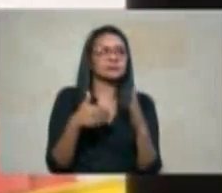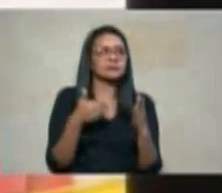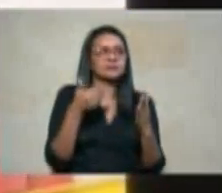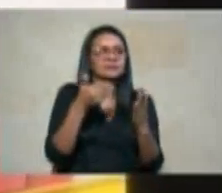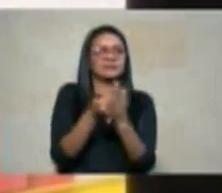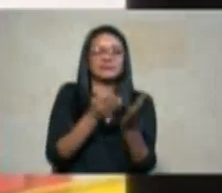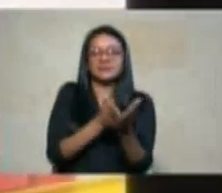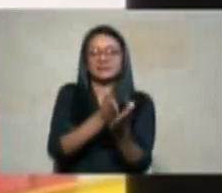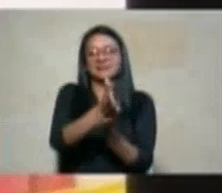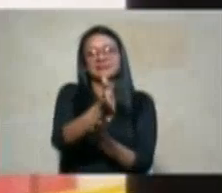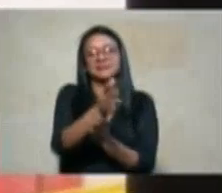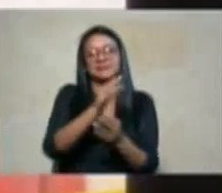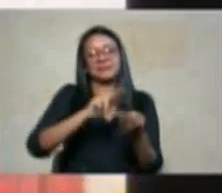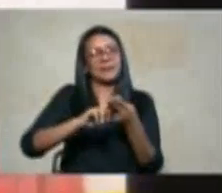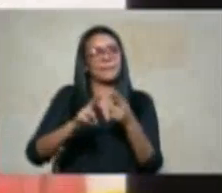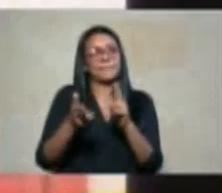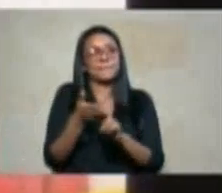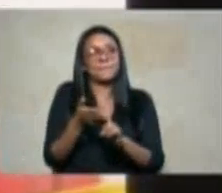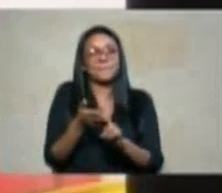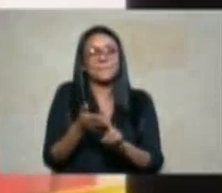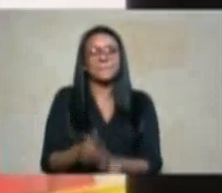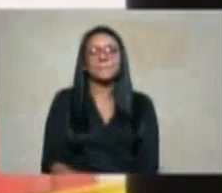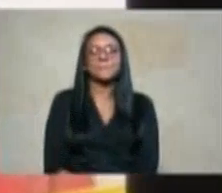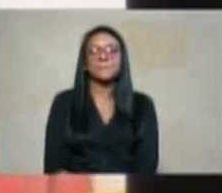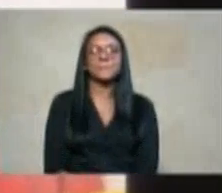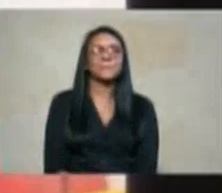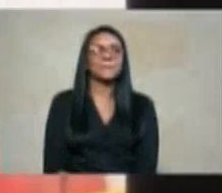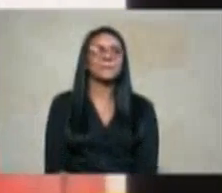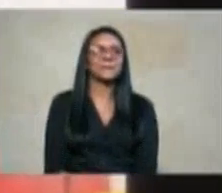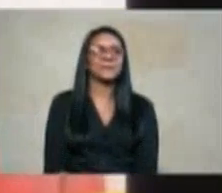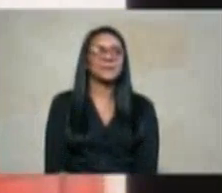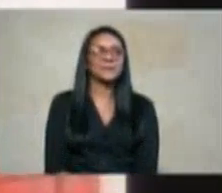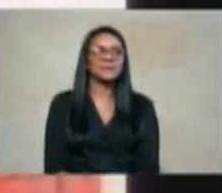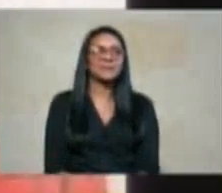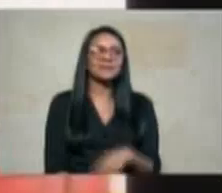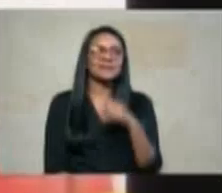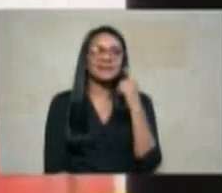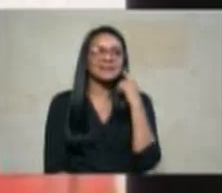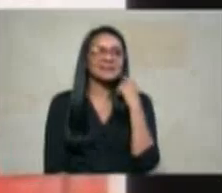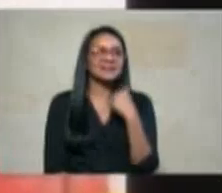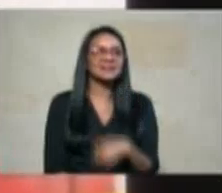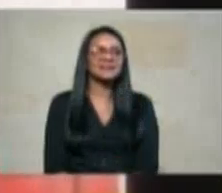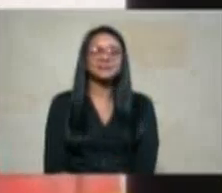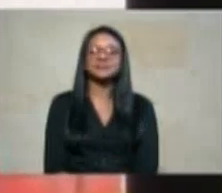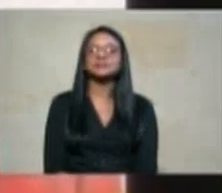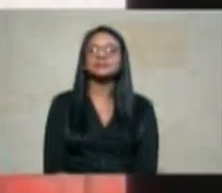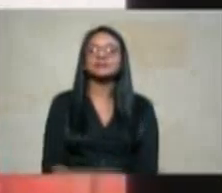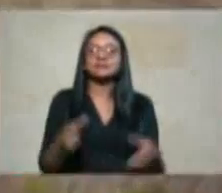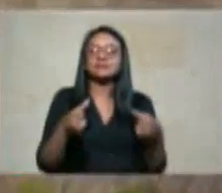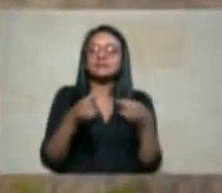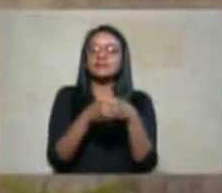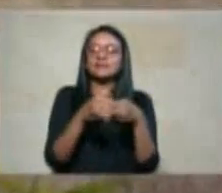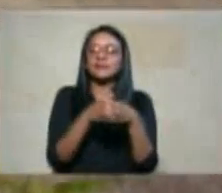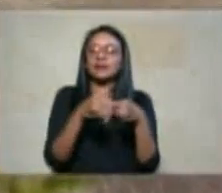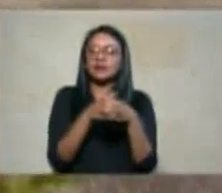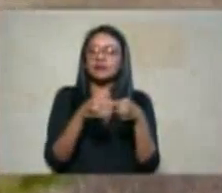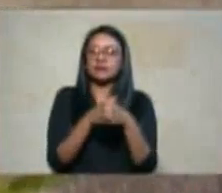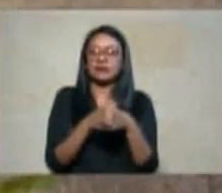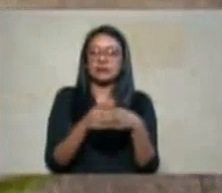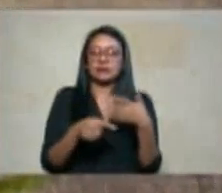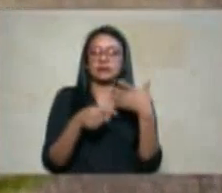líder antirrestitución, que fue concejal por el Centro Democrático, tiene seis parcelas más que están siendo reclamadas por campesinos.